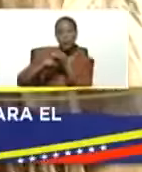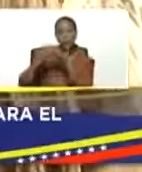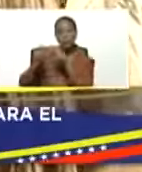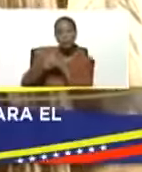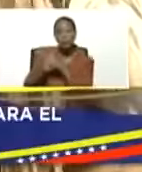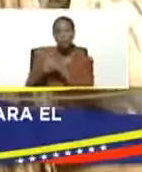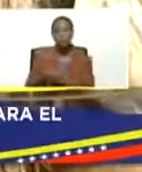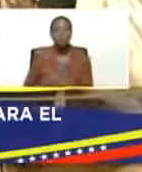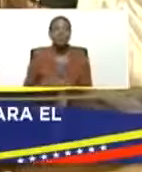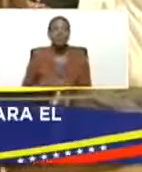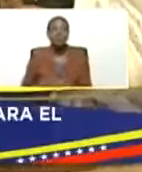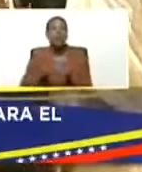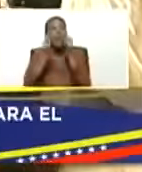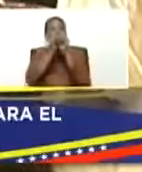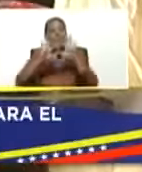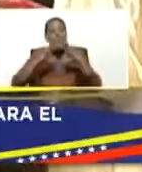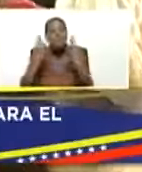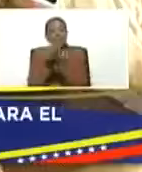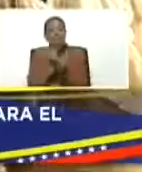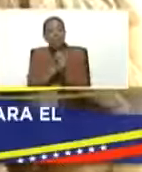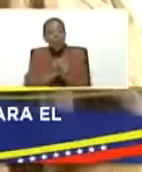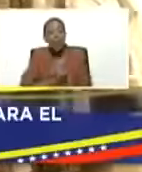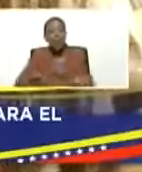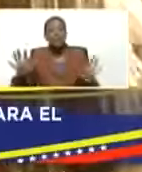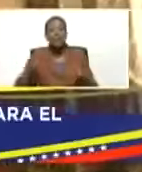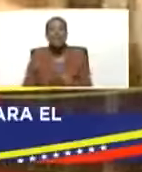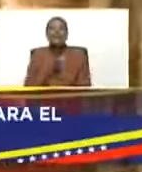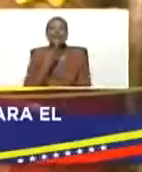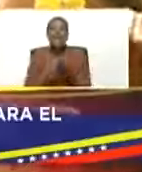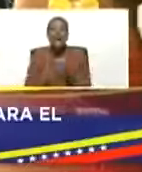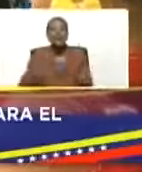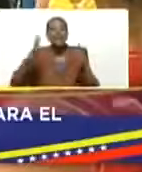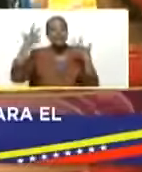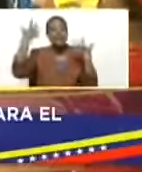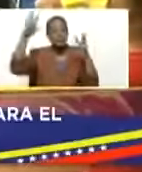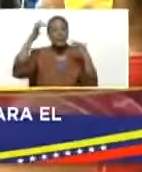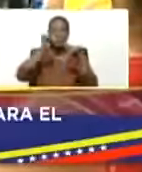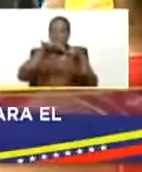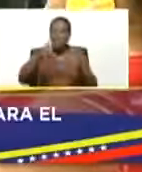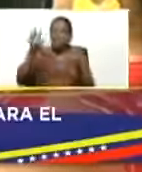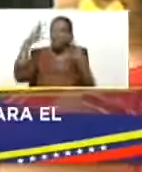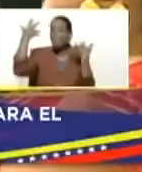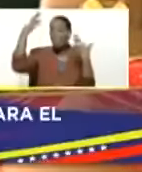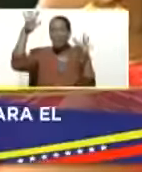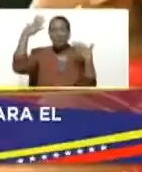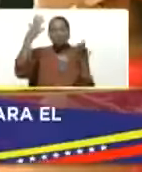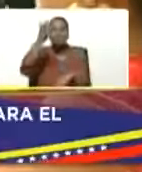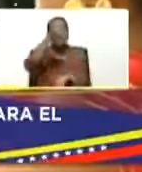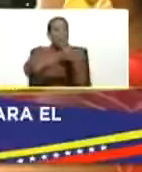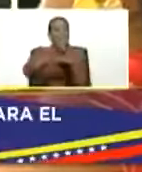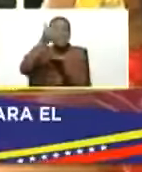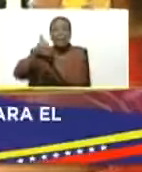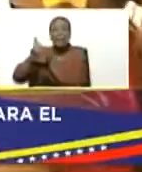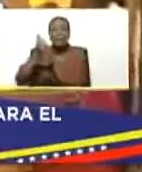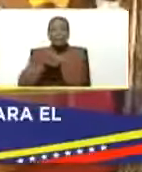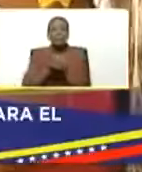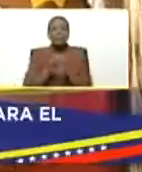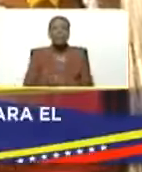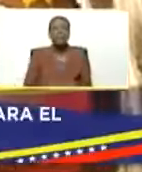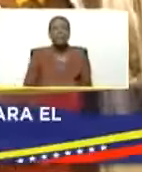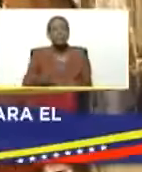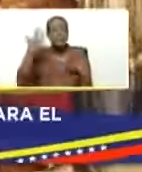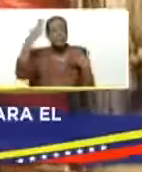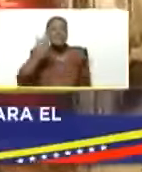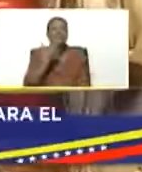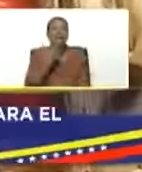Mucho gusto. Nos bendiga la familia. Muchas gracias, muchachos. Un aplauso. Gracias, amén. Gracias, gracias. Muchísimas gracias. Muchas